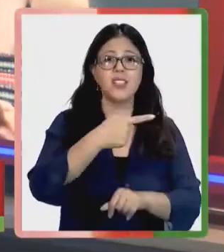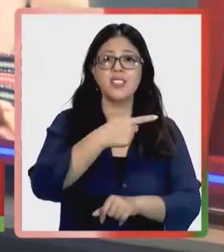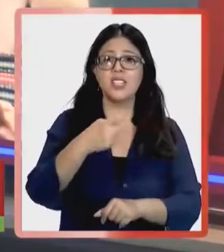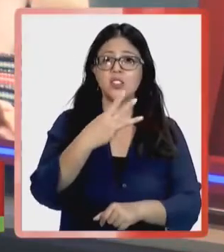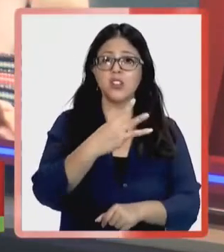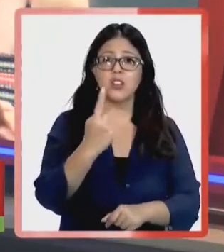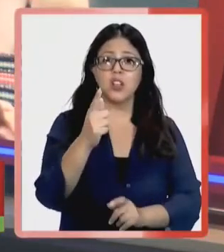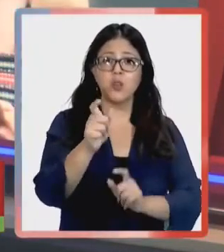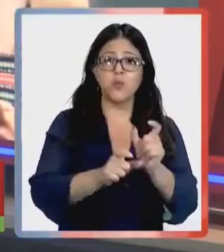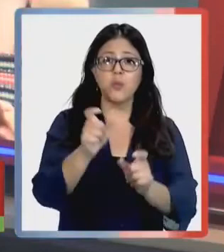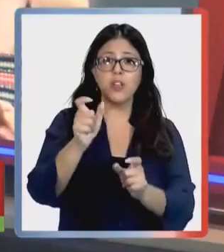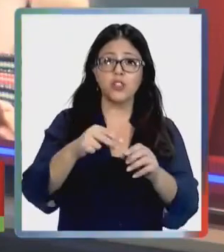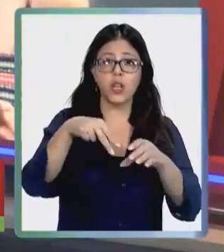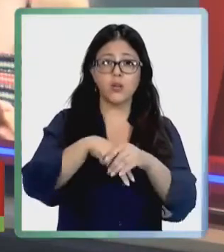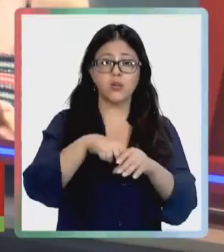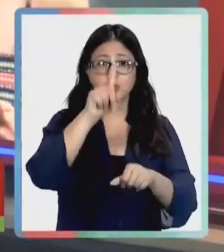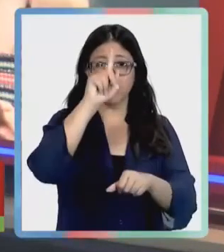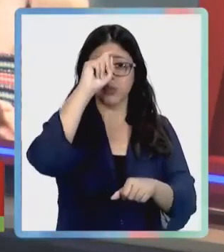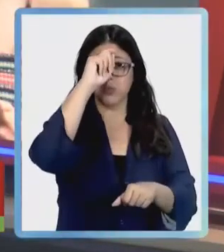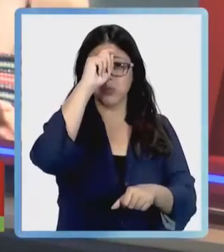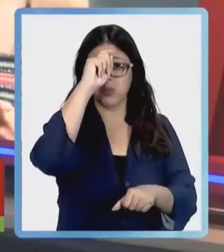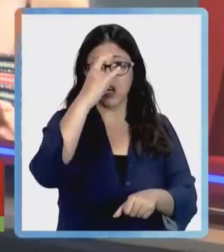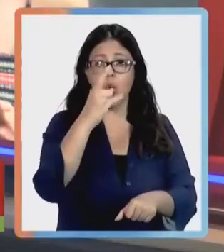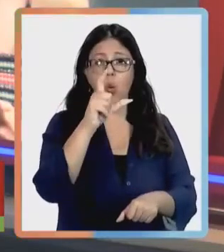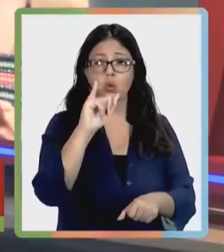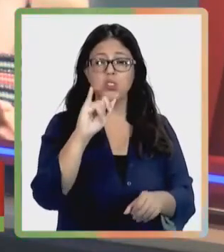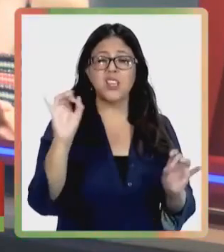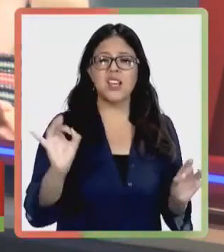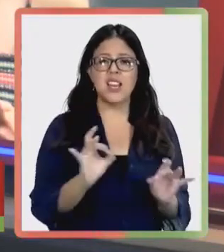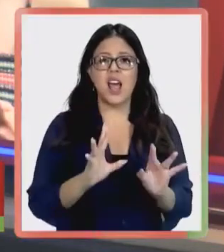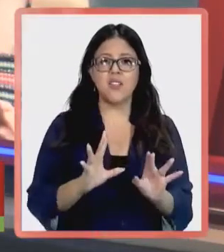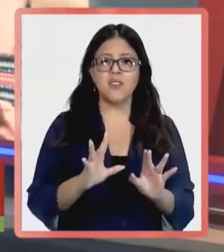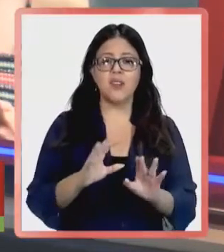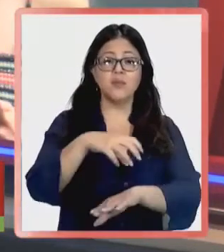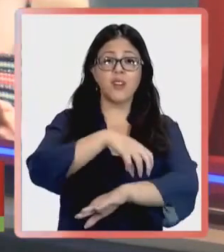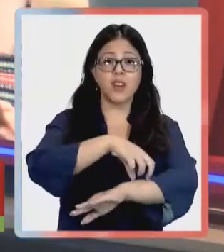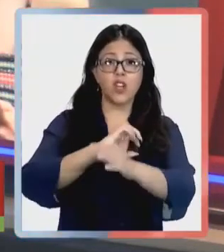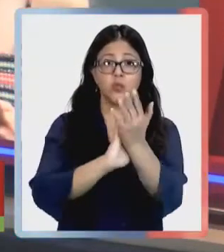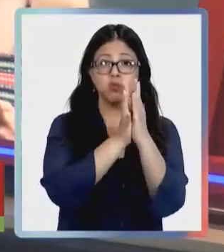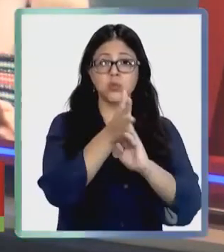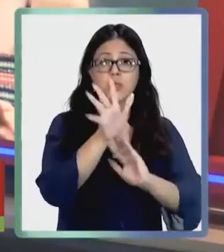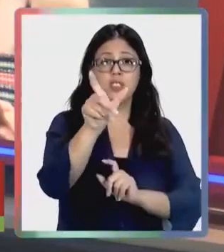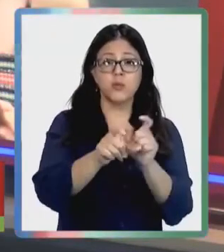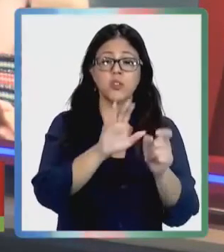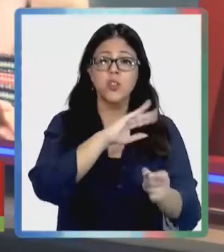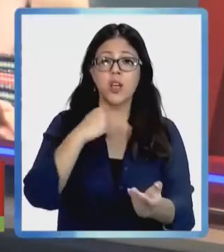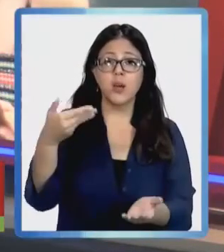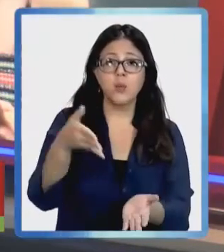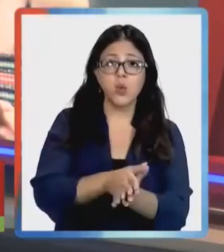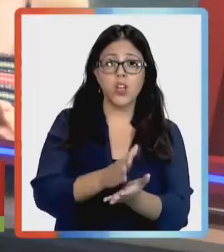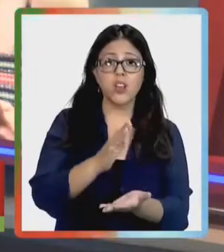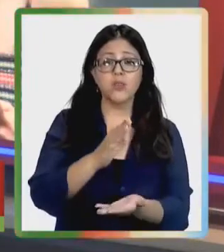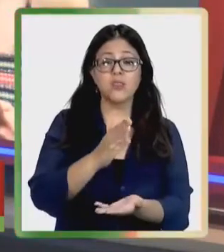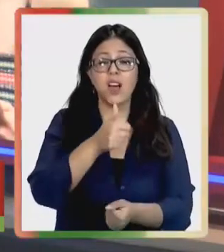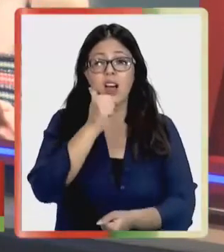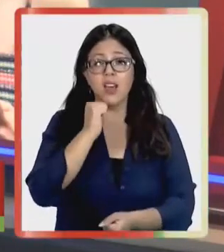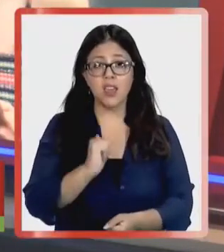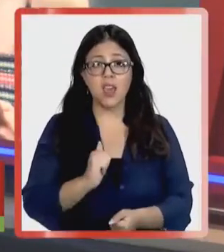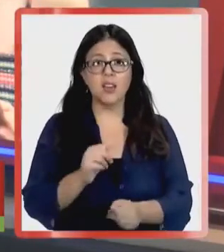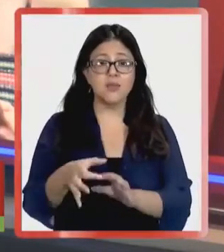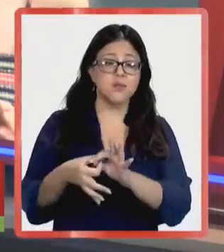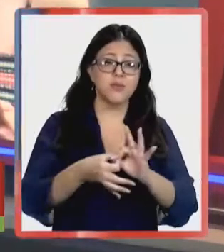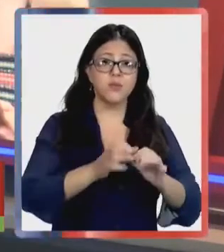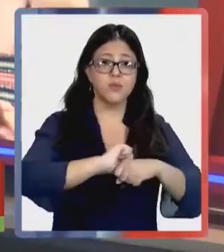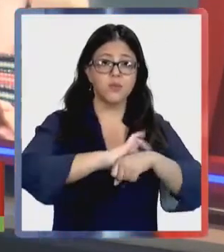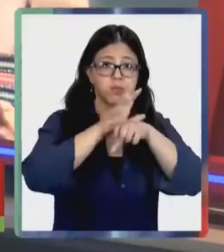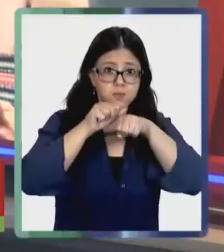y 131 pacientes permanecen graves en las UCI de los hospitales. Y en la Araucanía, 5 personas fallecieron en la última jornada en